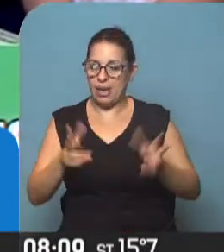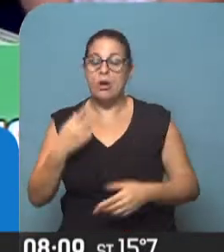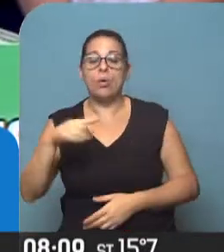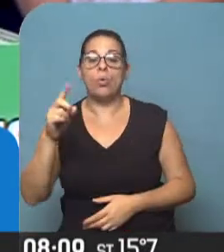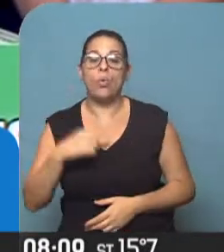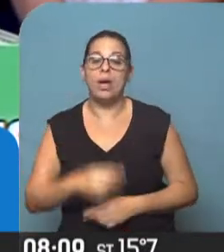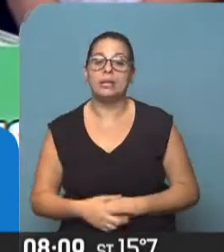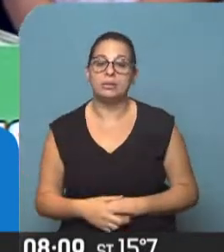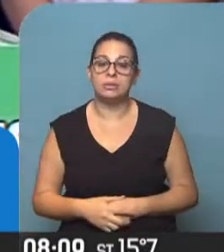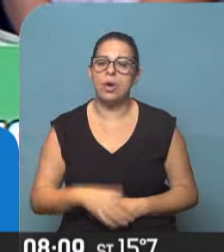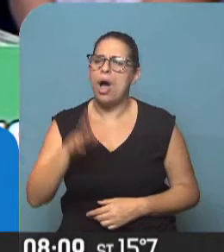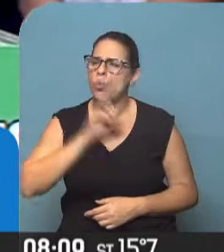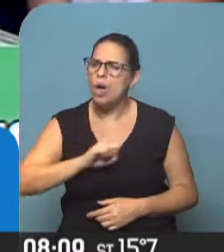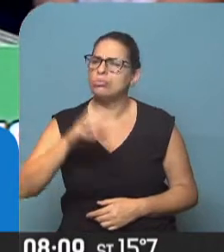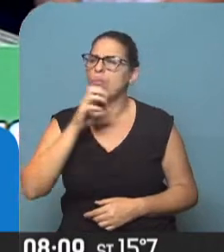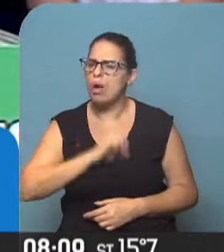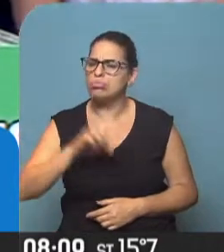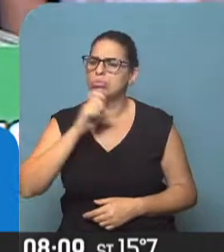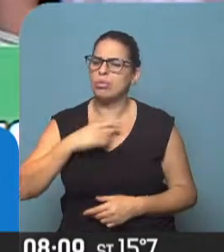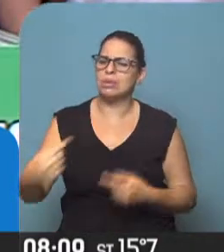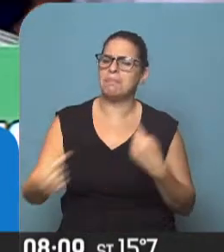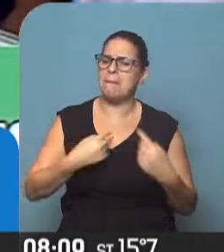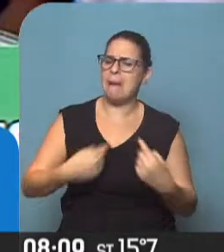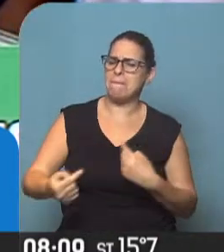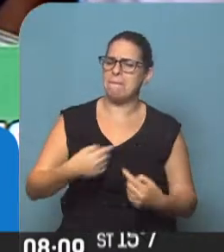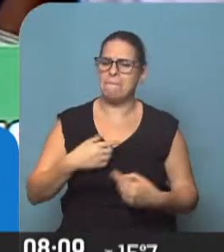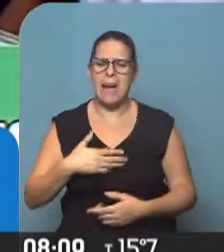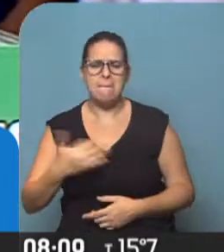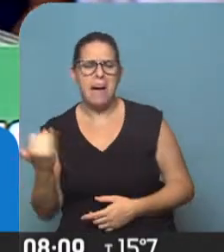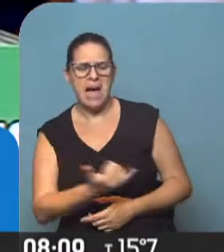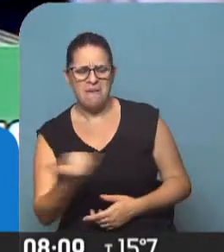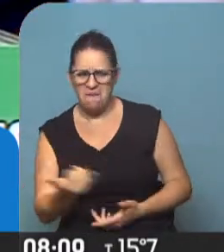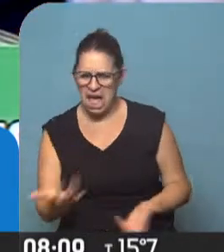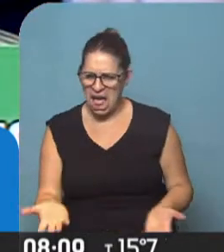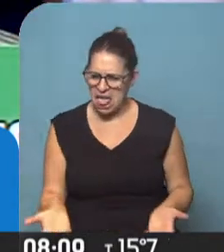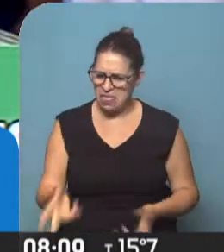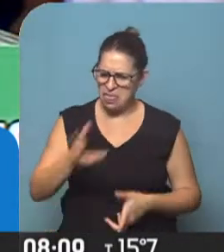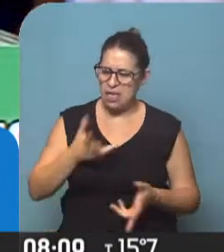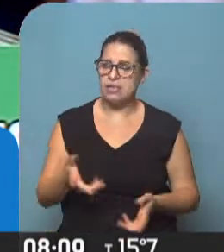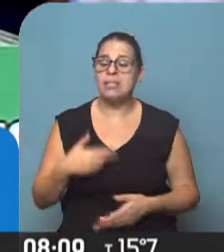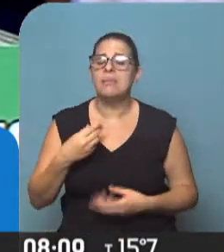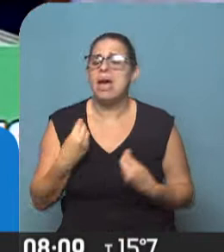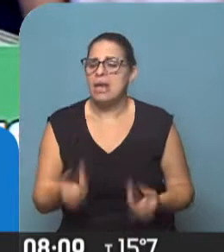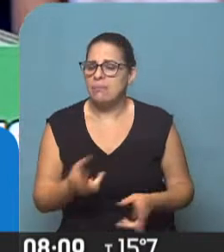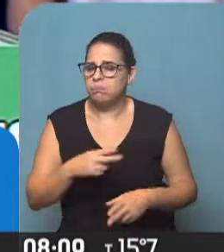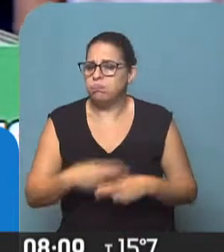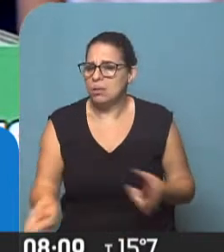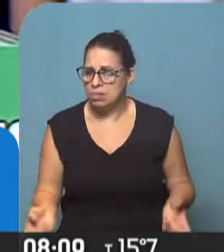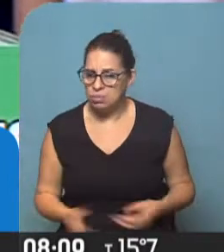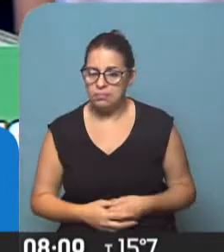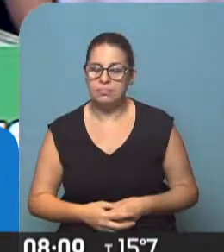Cuando uno viene aguantando tanto disparate, estupideces, gansadas, que no tienen ya ni sentido,